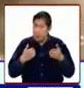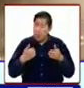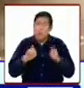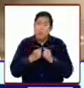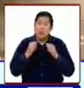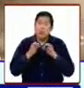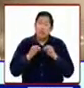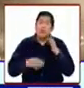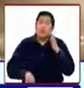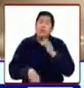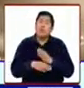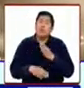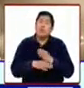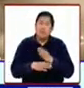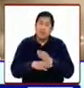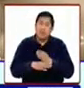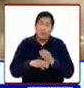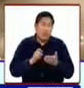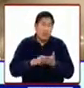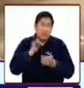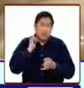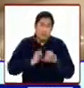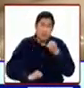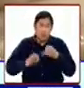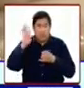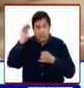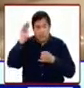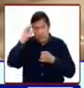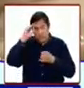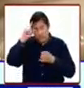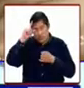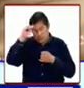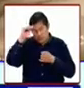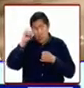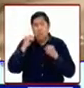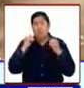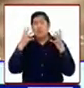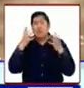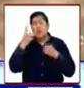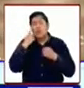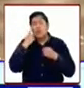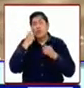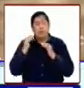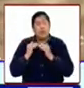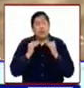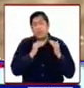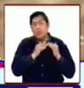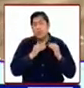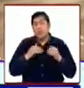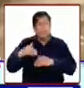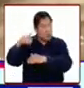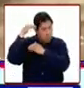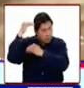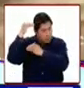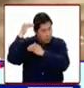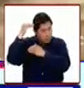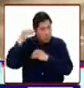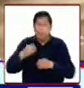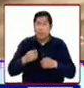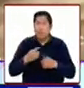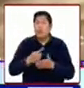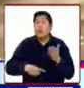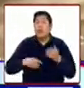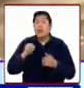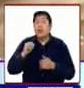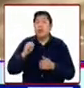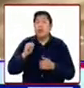allegados al fútbol, sobre todo, le van a dar este último adiós a un hombre muy conocido en la ciudad de Santa Cruz, hay que decirlo, que encaminó precisamente